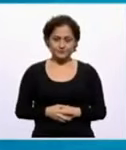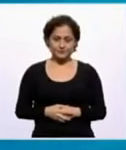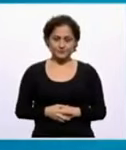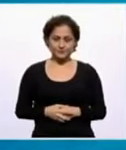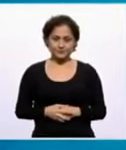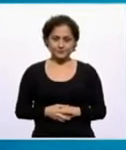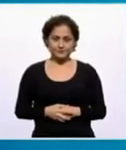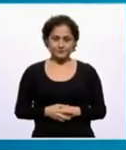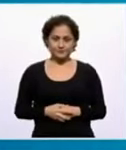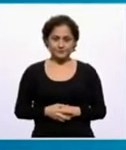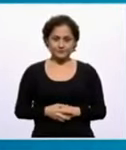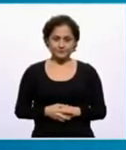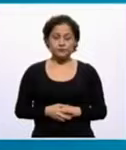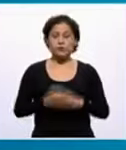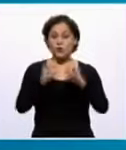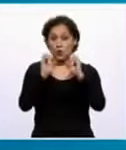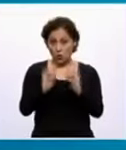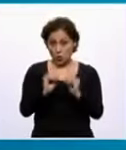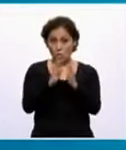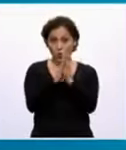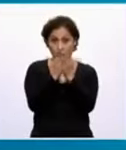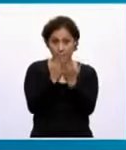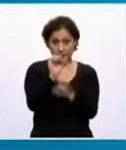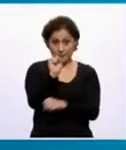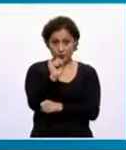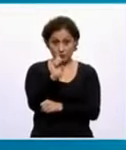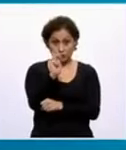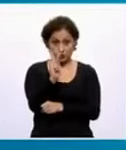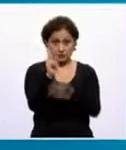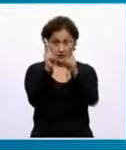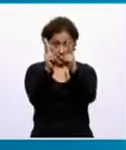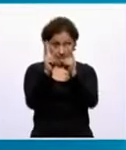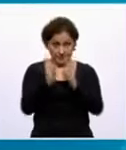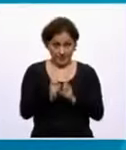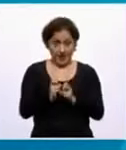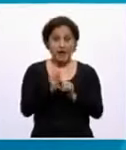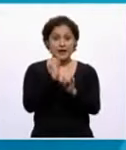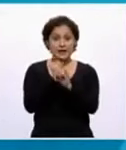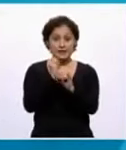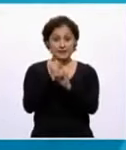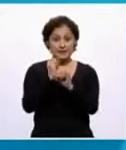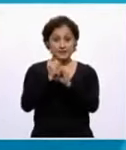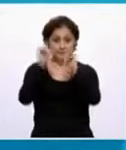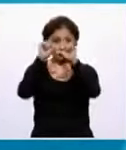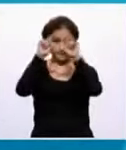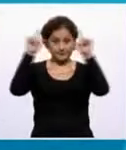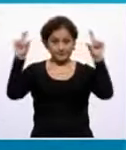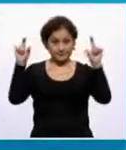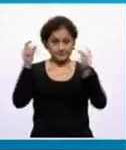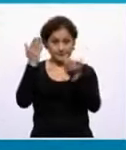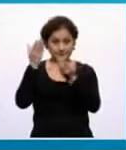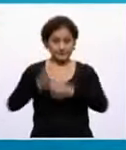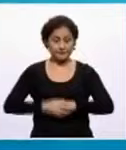800-288-6688. También puedes encontrar los libros de texto en la página que aparece en pantalla.